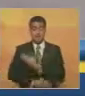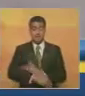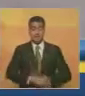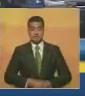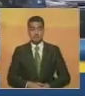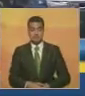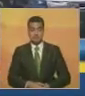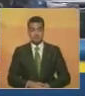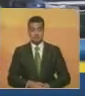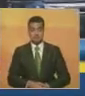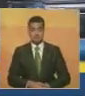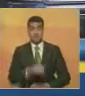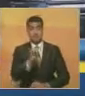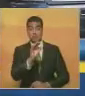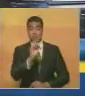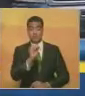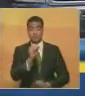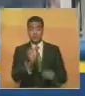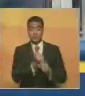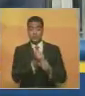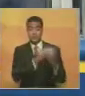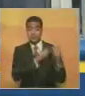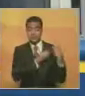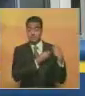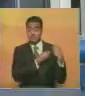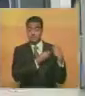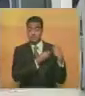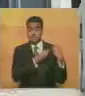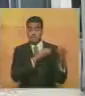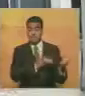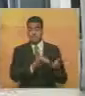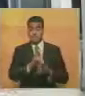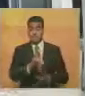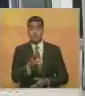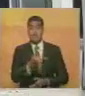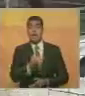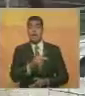con un arma blanca Jessica Ortiz se desempeñaba como gerente general de la agencia de viajes Happy tour